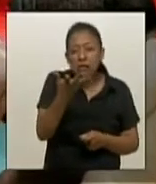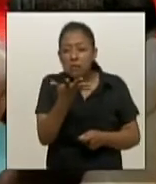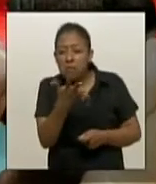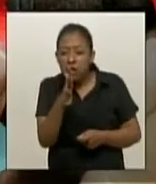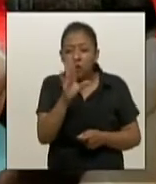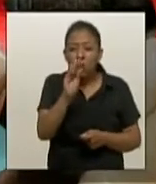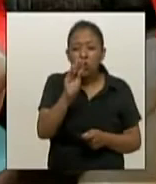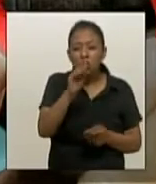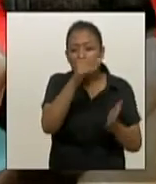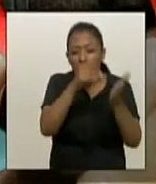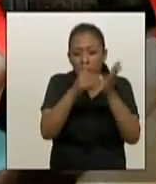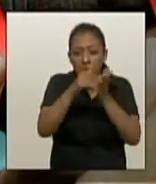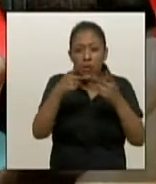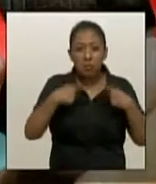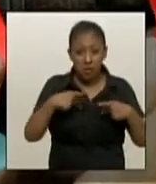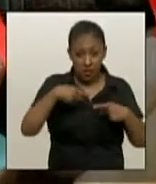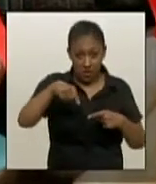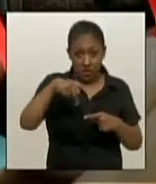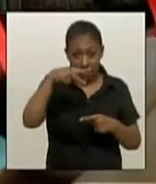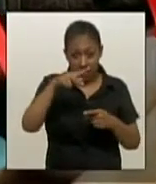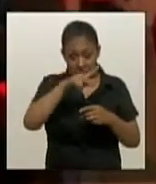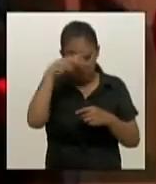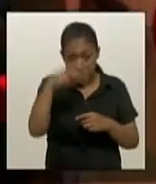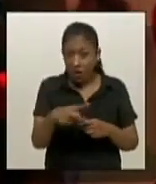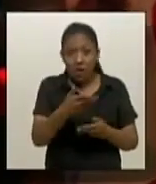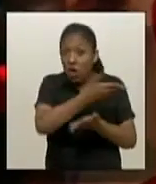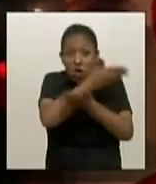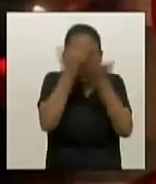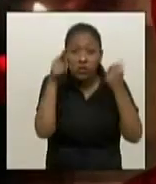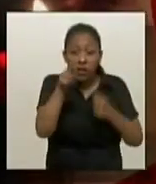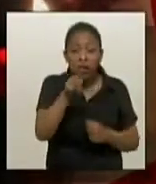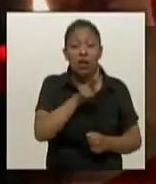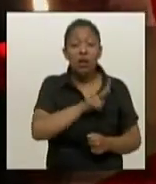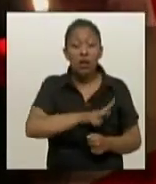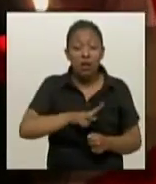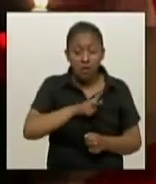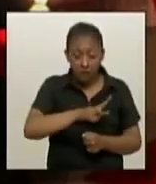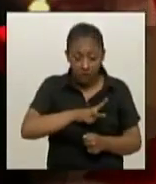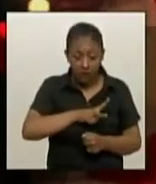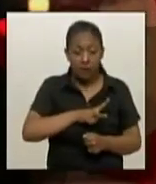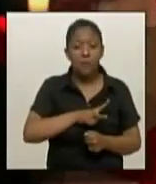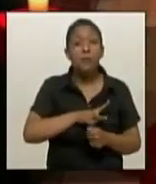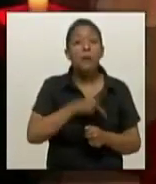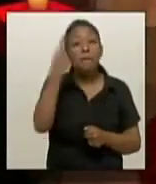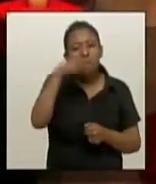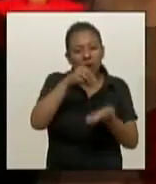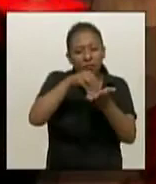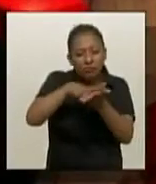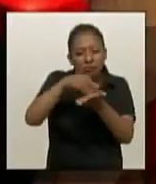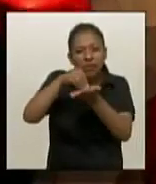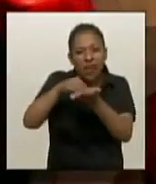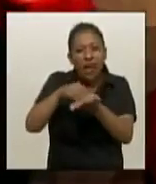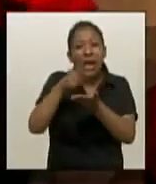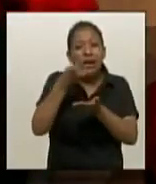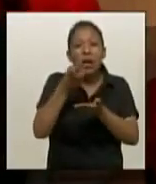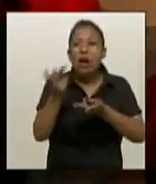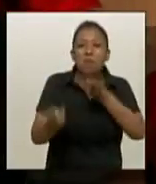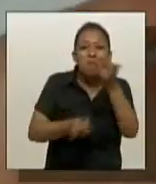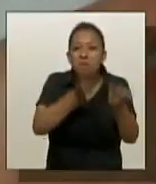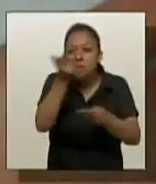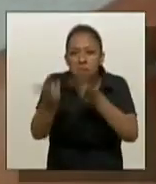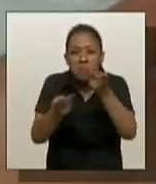personas en nuestro país no saben que son portadores del virus. Para obtener estos datos, se emplean encuestas de prevalencia y